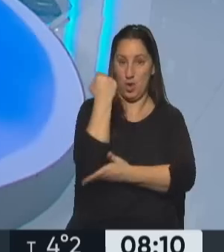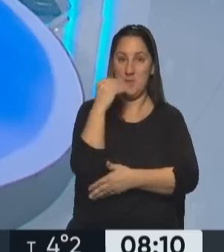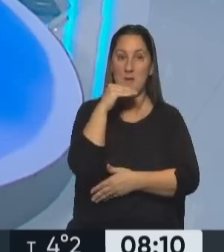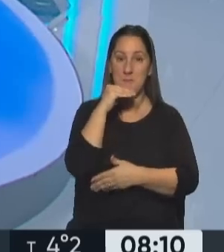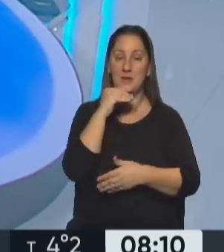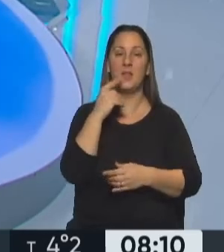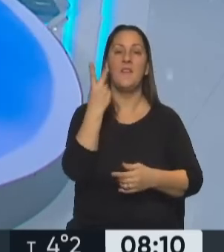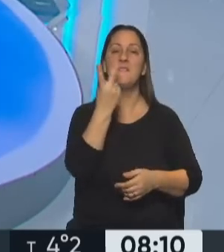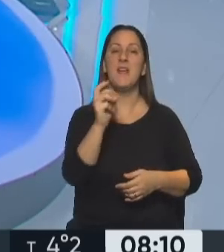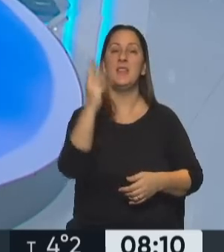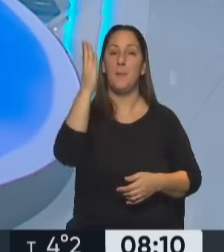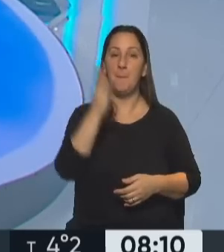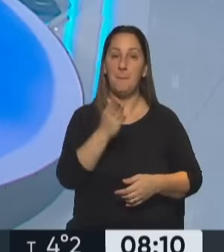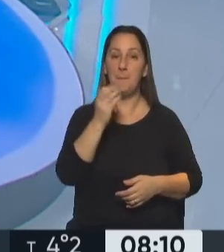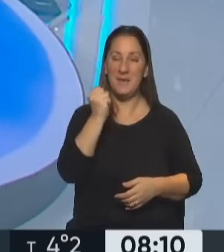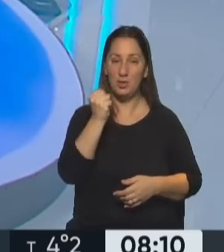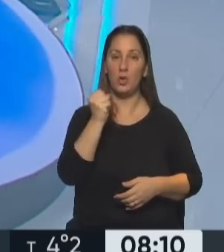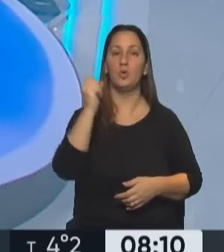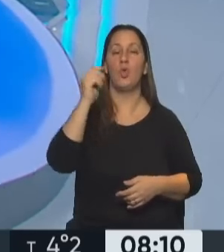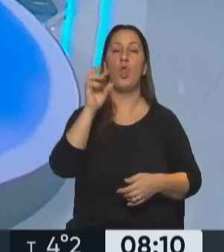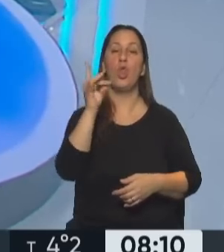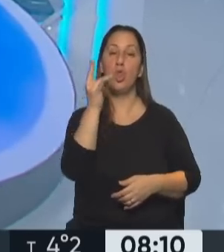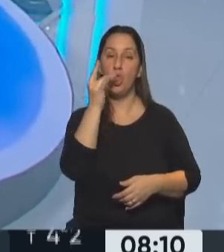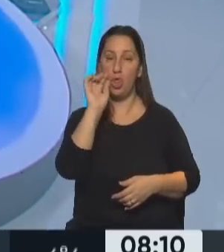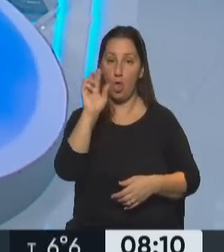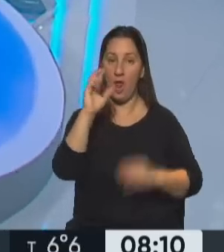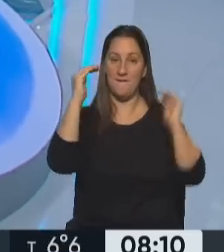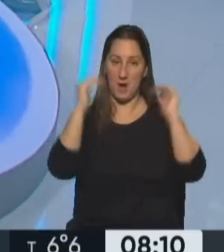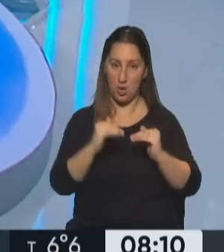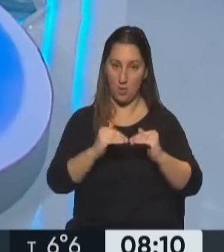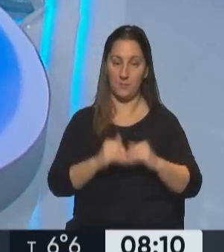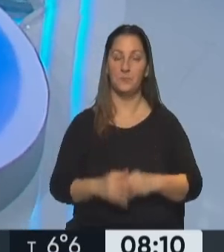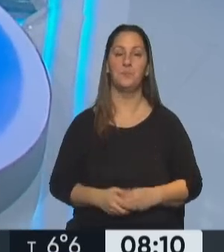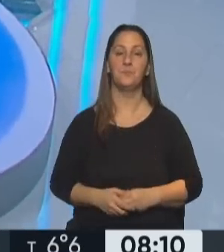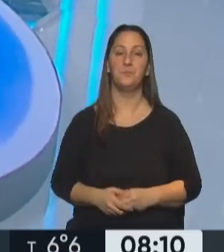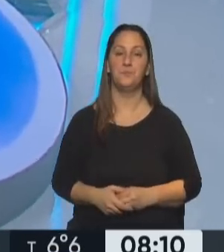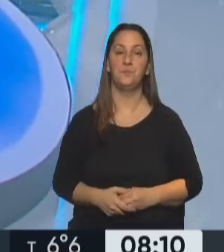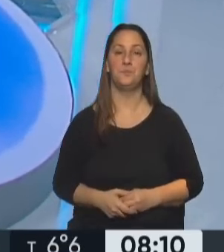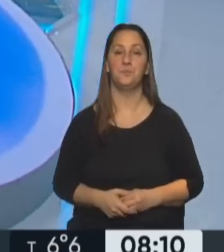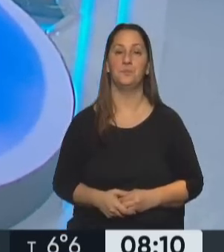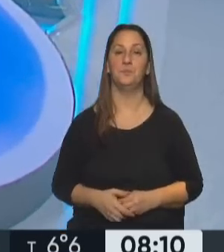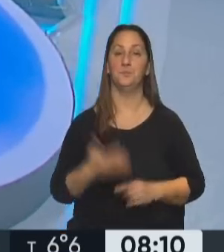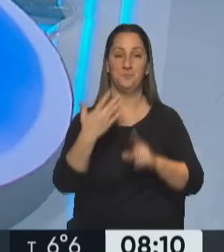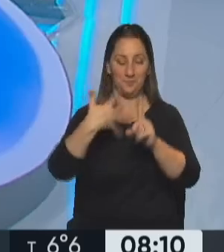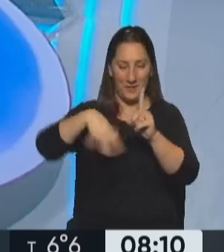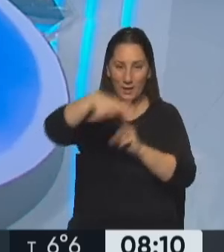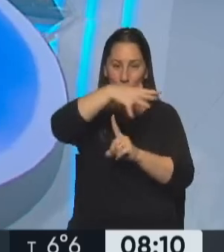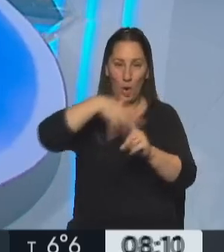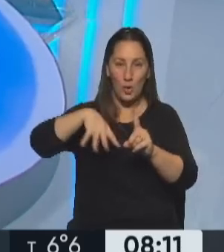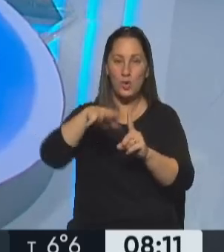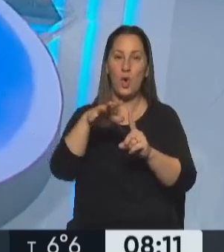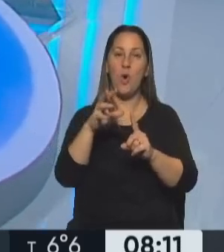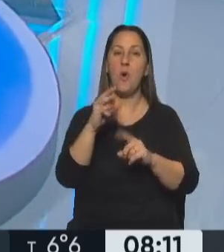que bajara casi 20 pesos el dólar blue en la jornada de ayer. Desde el entorno de Sergio Massa no son